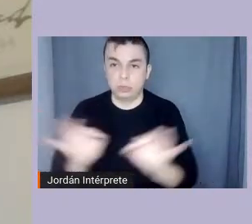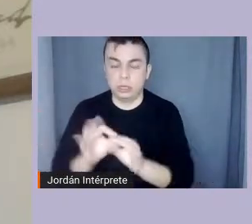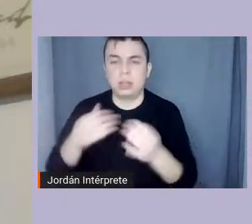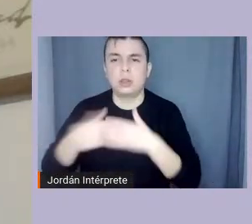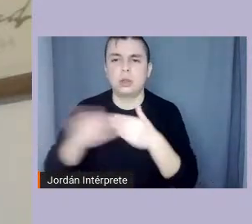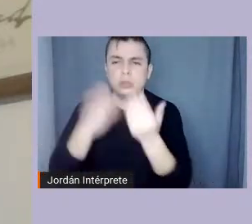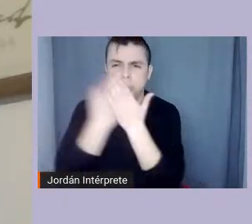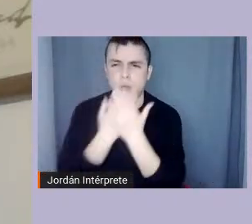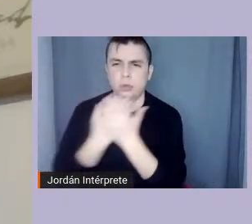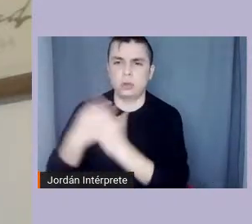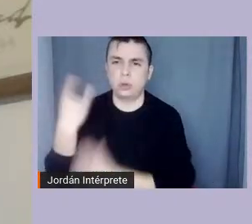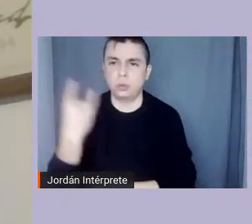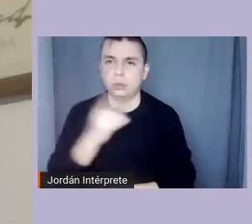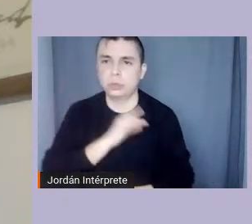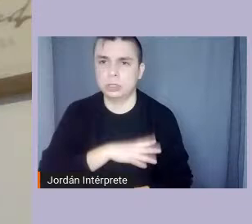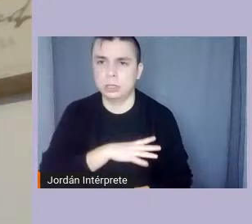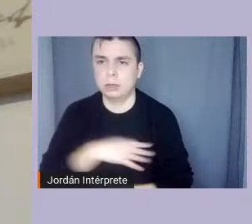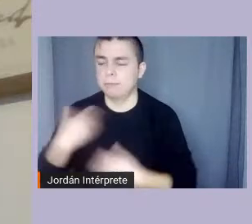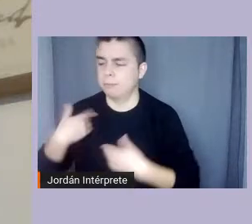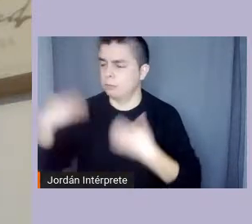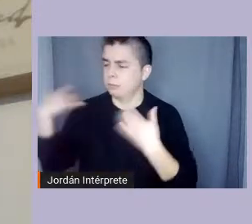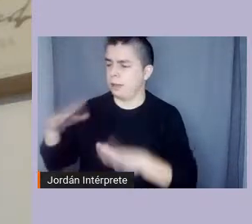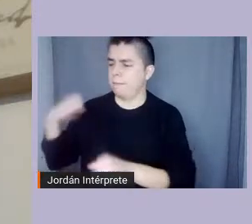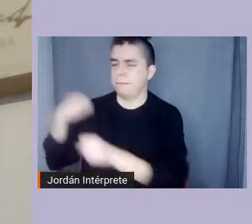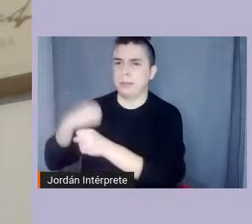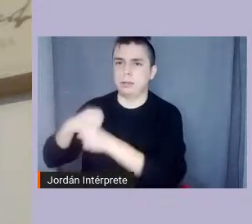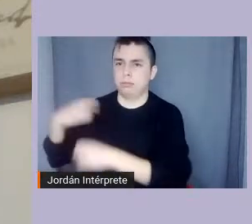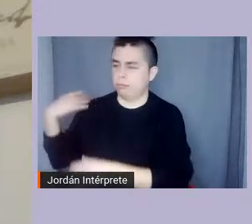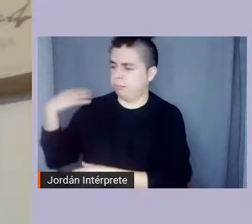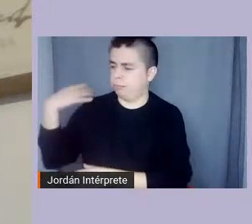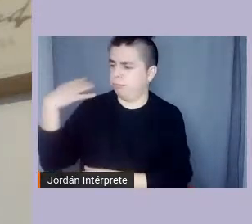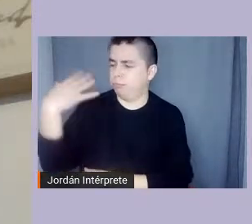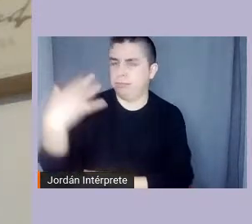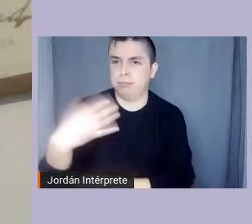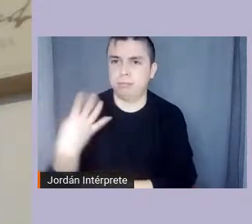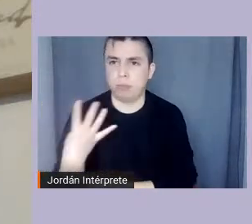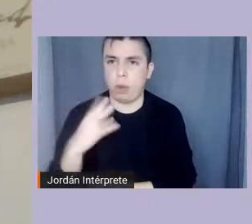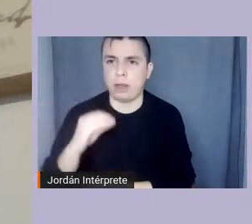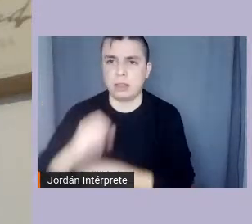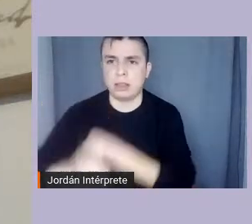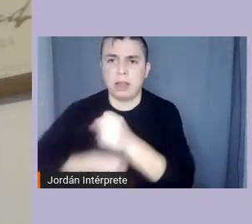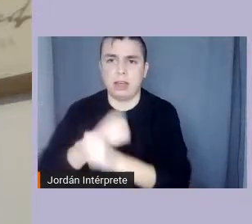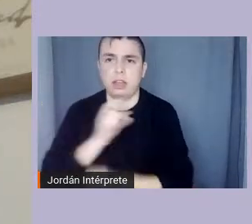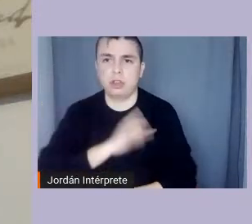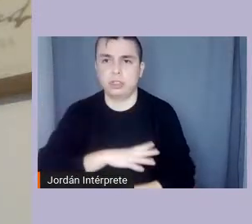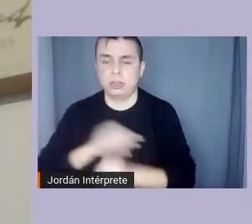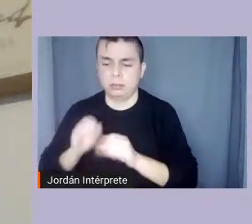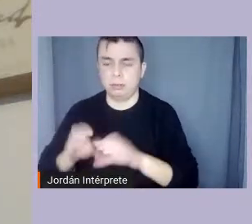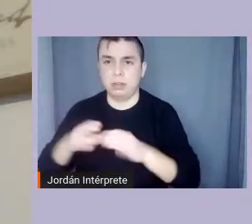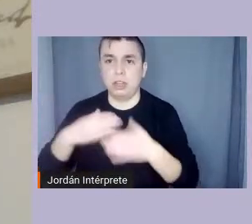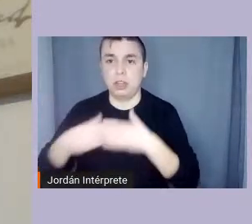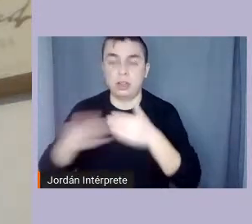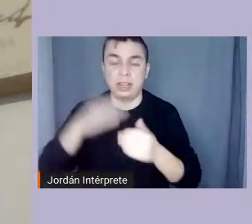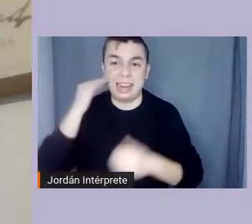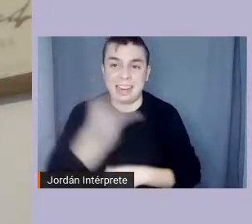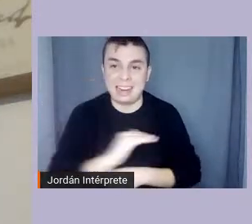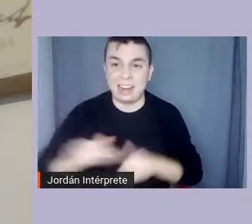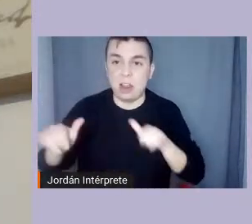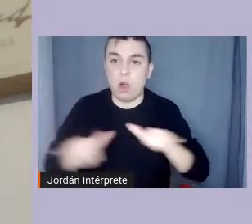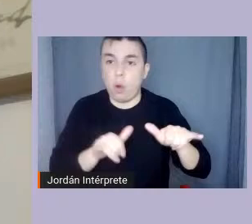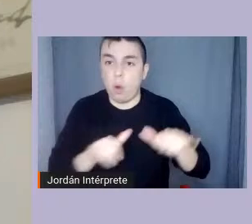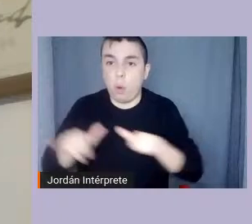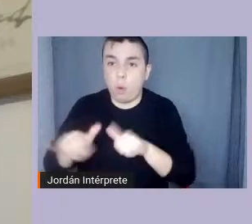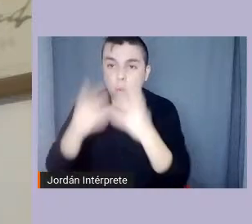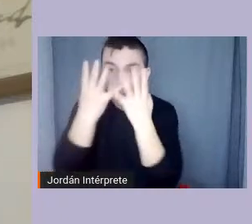en el sistema educacional chileno por más de 40 años, desde iniciación musical en salas cunas y jardines